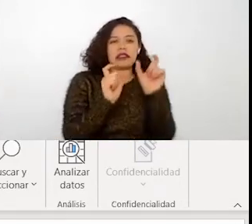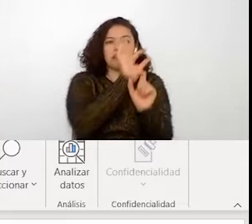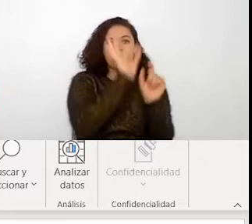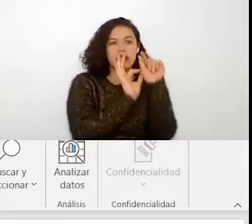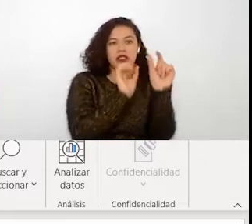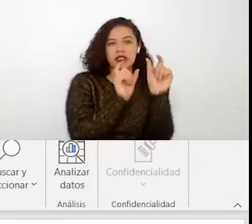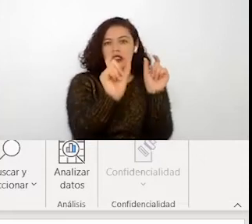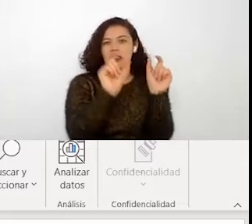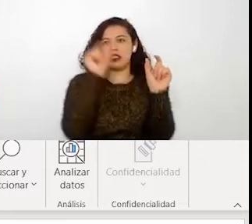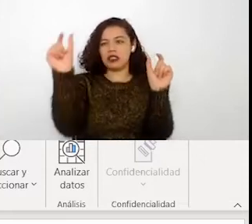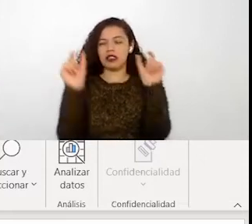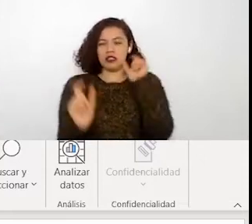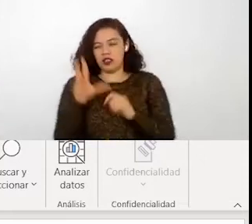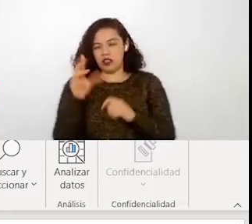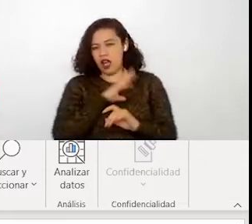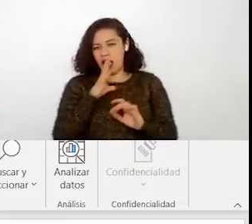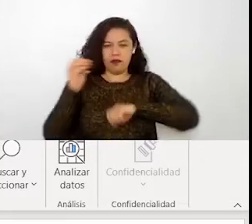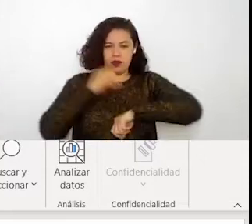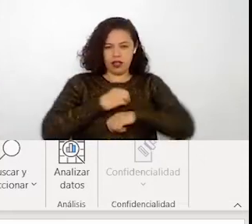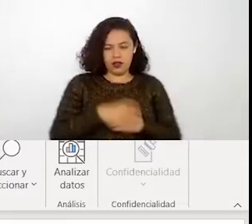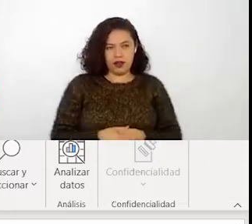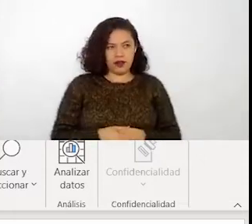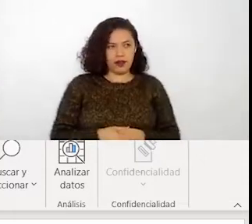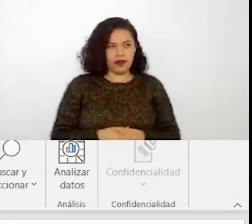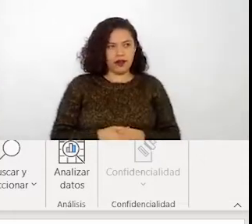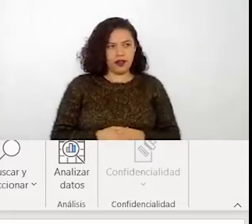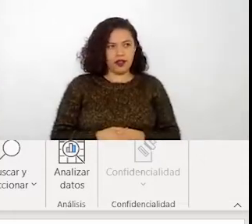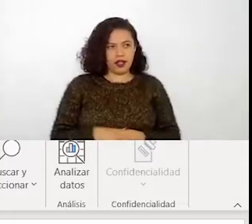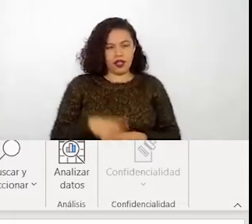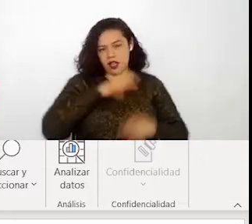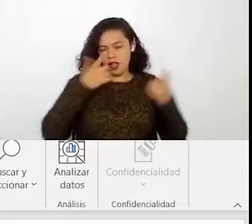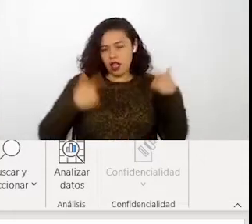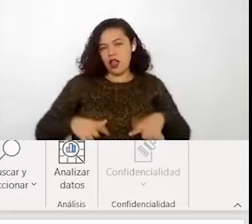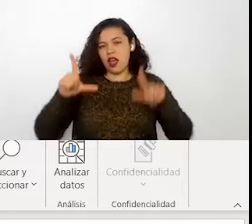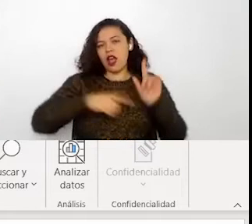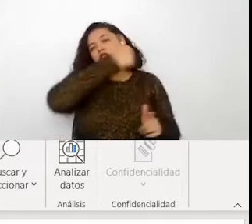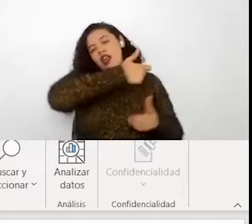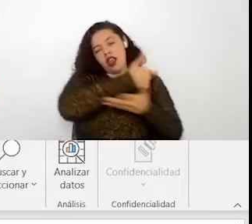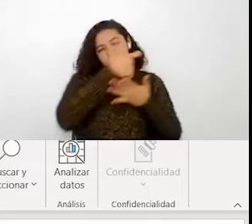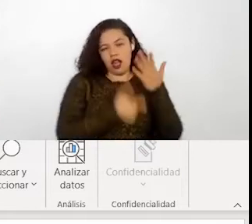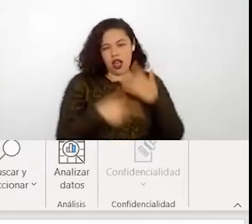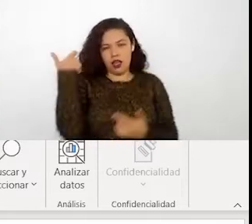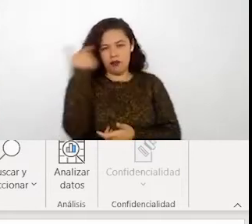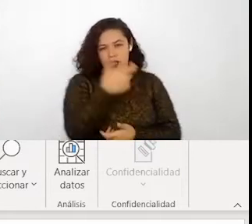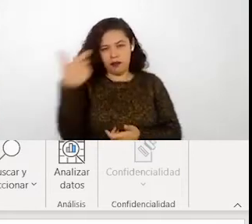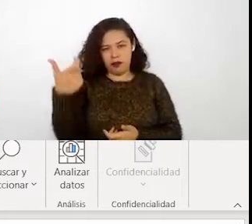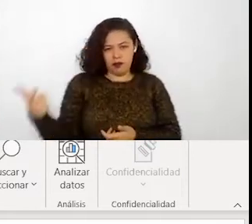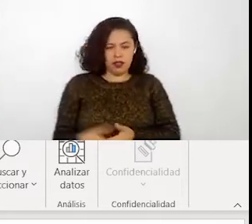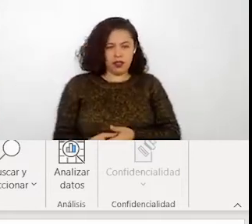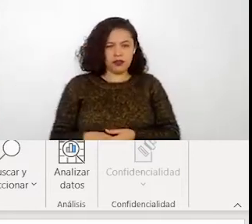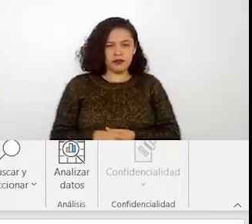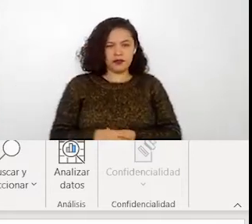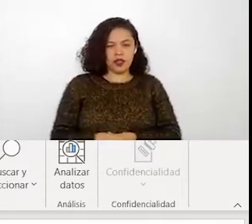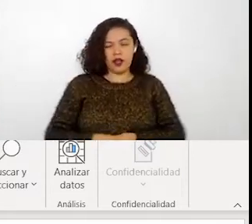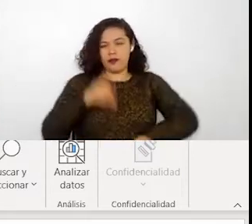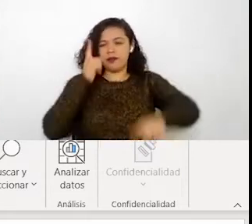van a asignar hay dos hay dos o sea en mi en mi plataforma voy a asignar en cada cuenta Mis sueldos como les comenté mis sueldos